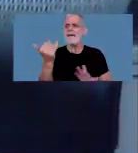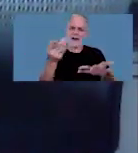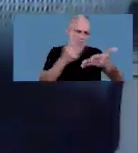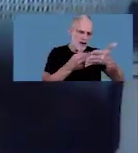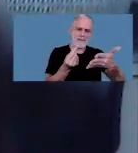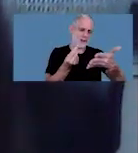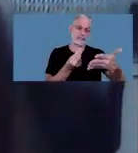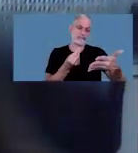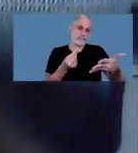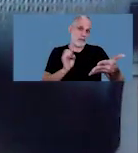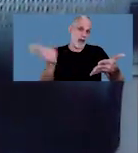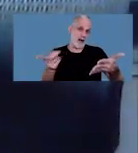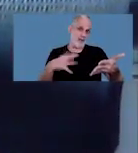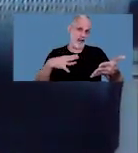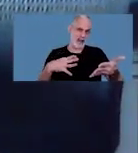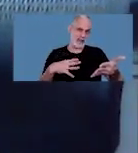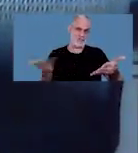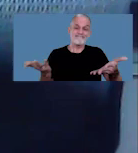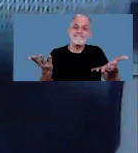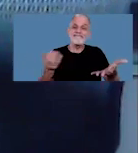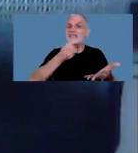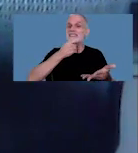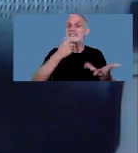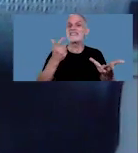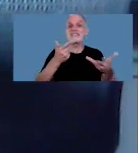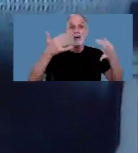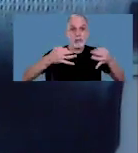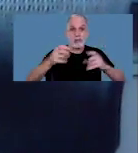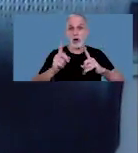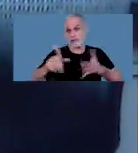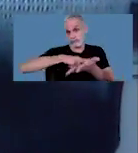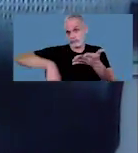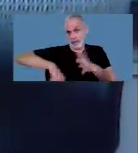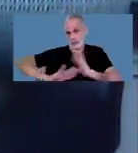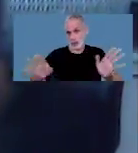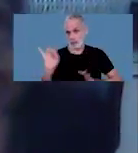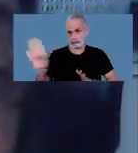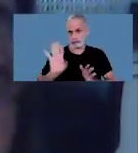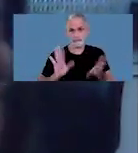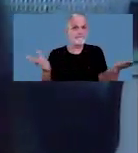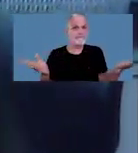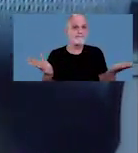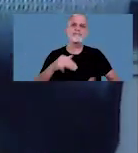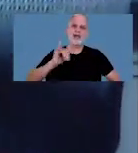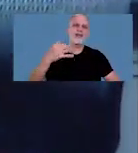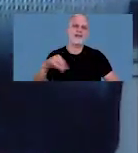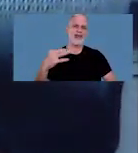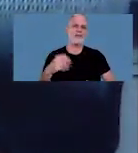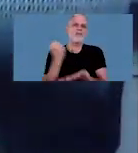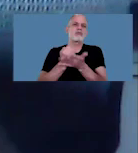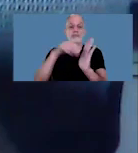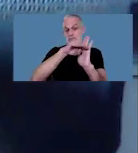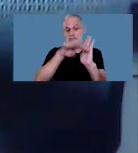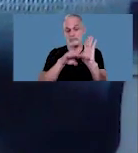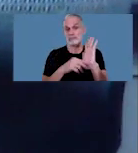valor y en caso que no sea correcto, lo impugnará. Pero bueno, sí, tiene que estar. Es una condición